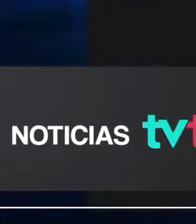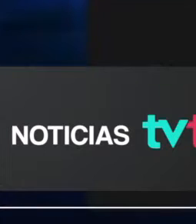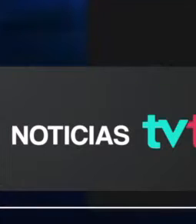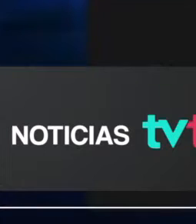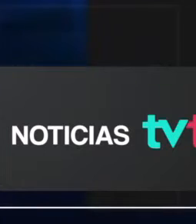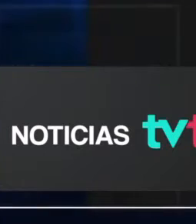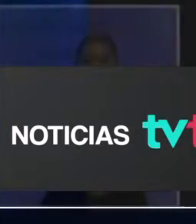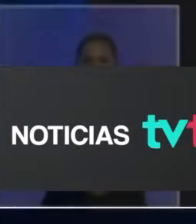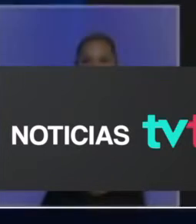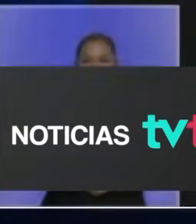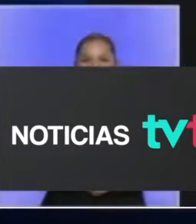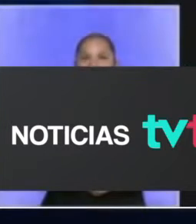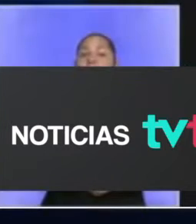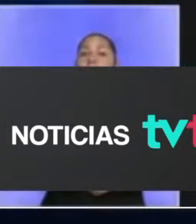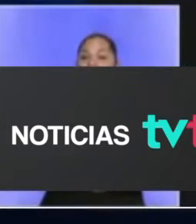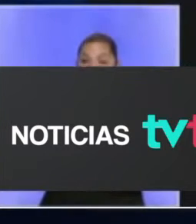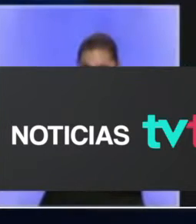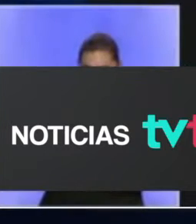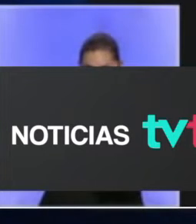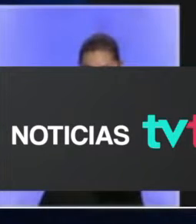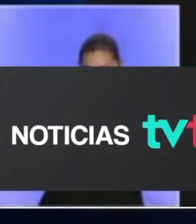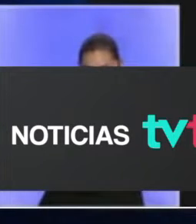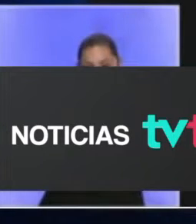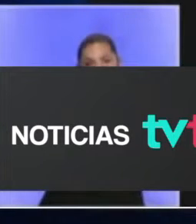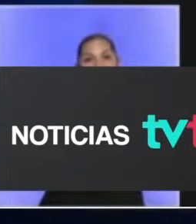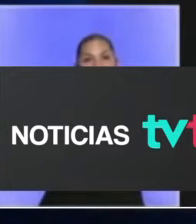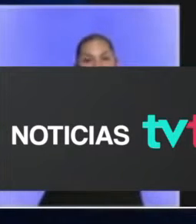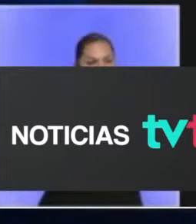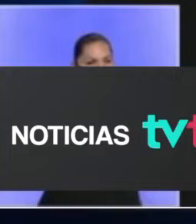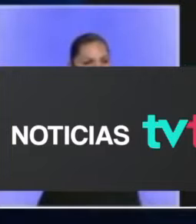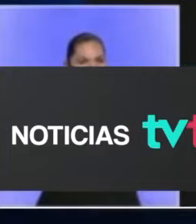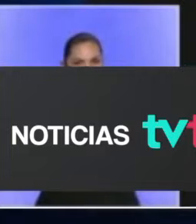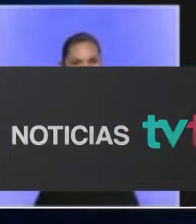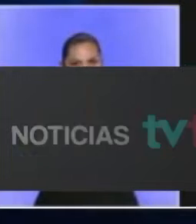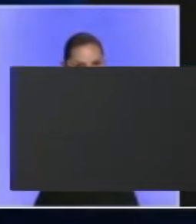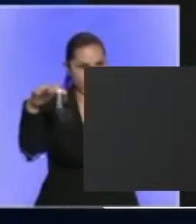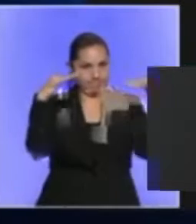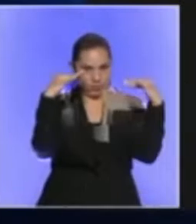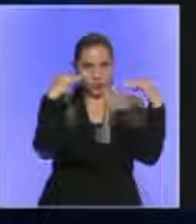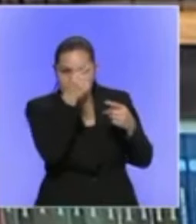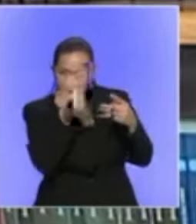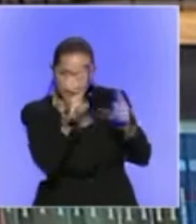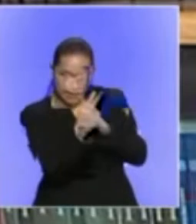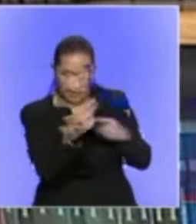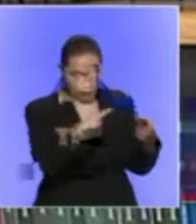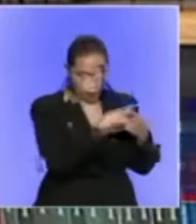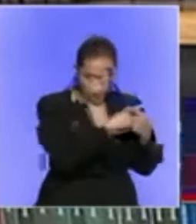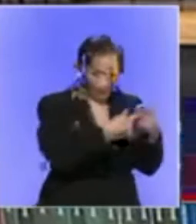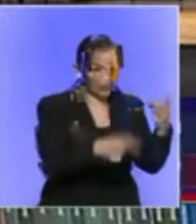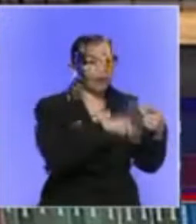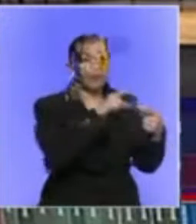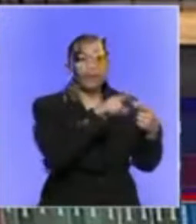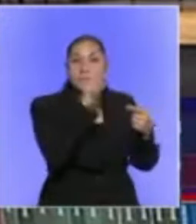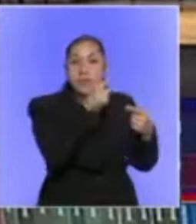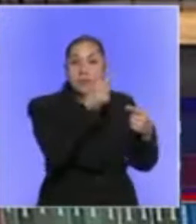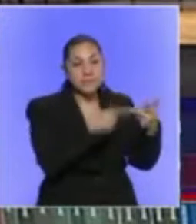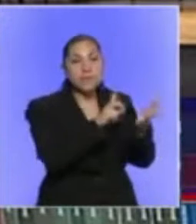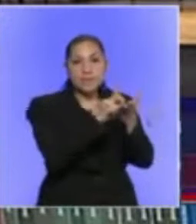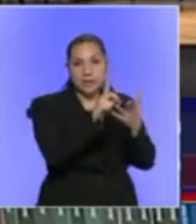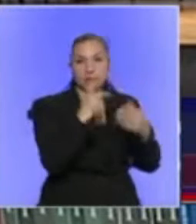aprobó la convocatoria para el procedimiento de revocación de mandato del presidente de la república electo para el período constitucional